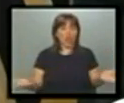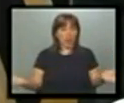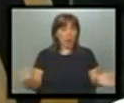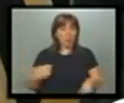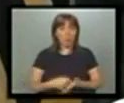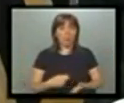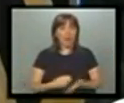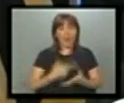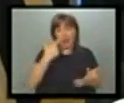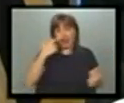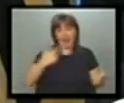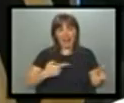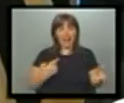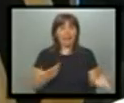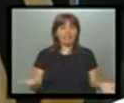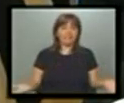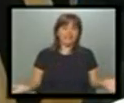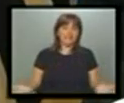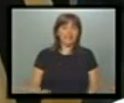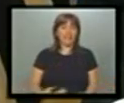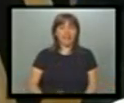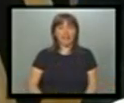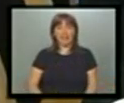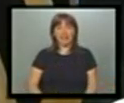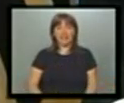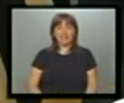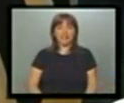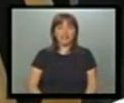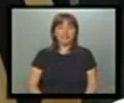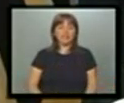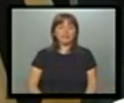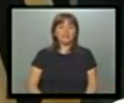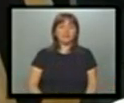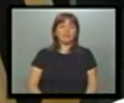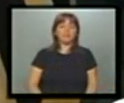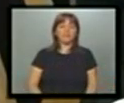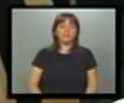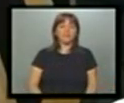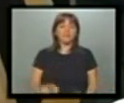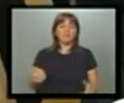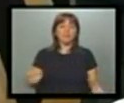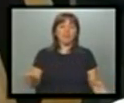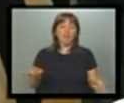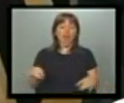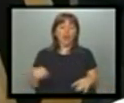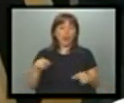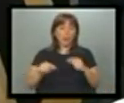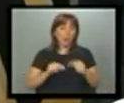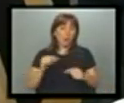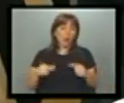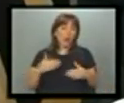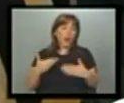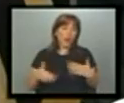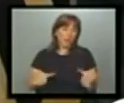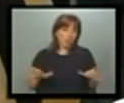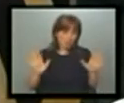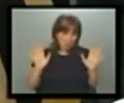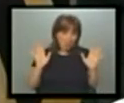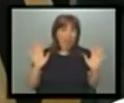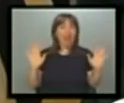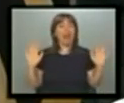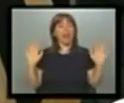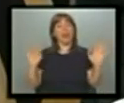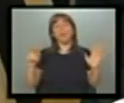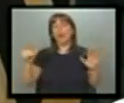que permiten sacar la producción de una manera más habitual, lo más cercano a la habitualidad, como se viene realizando el trabajo en